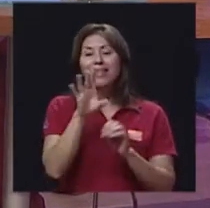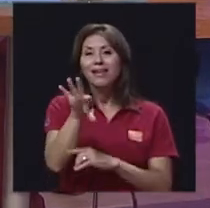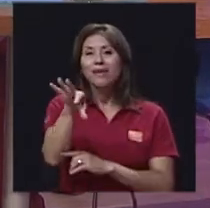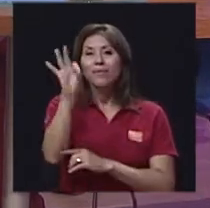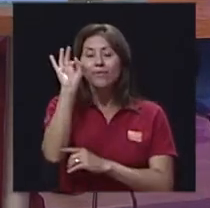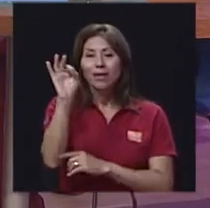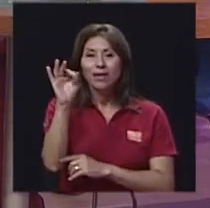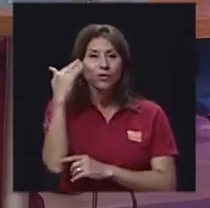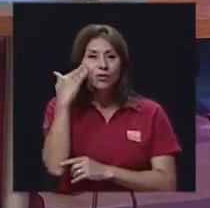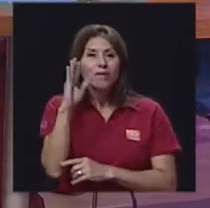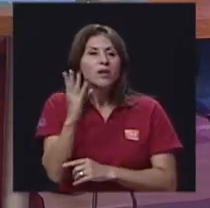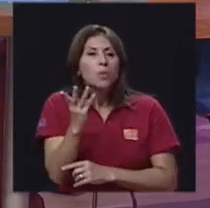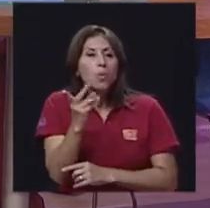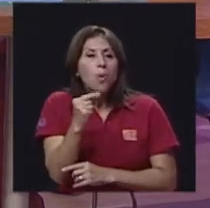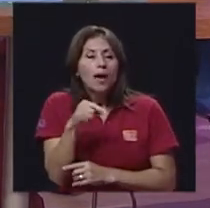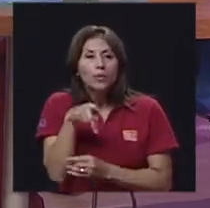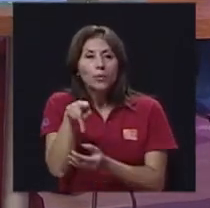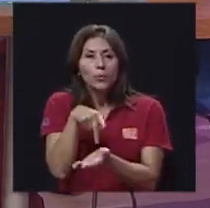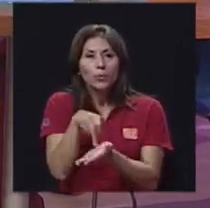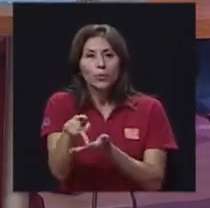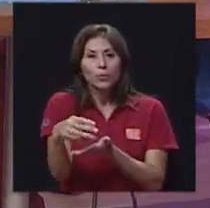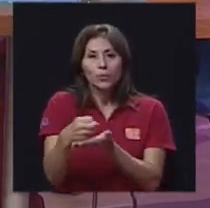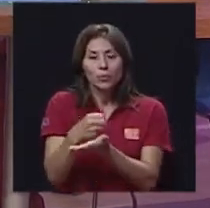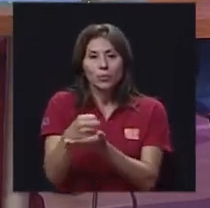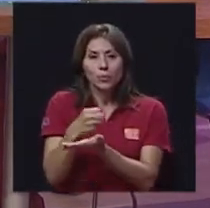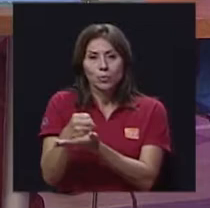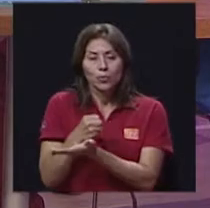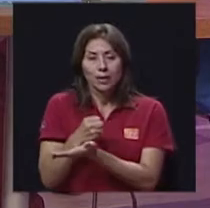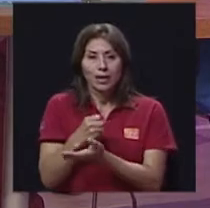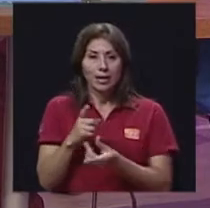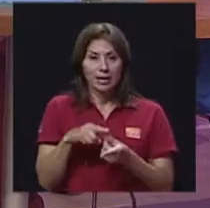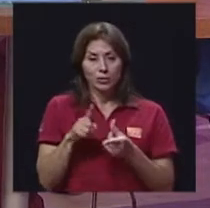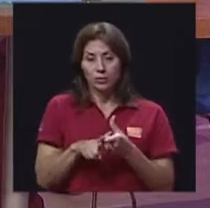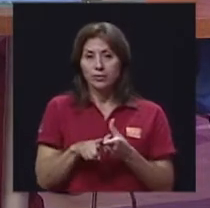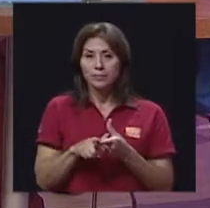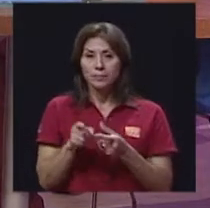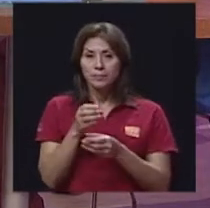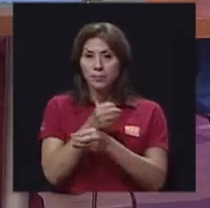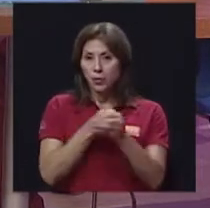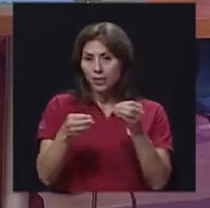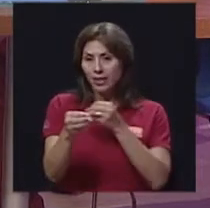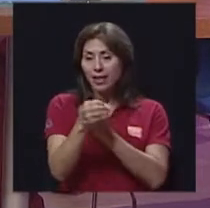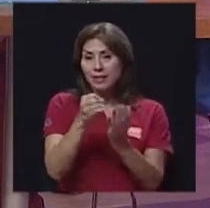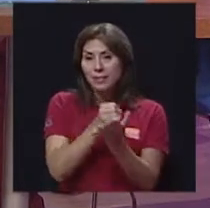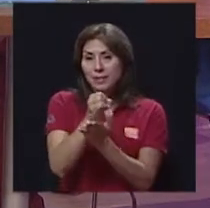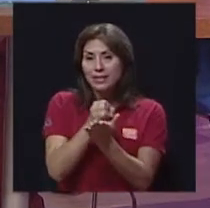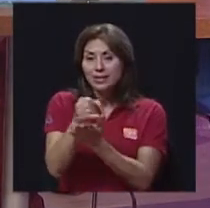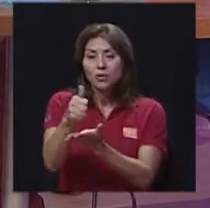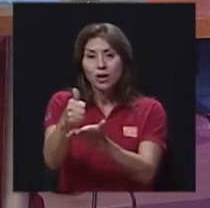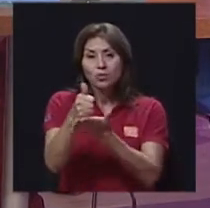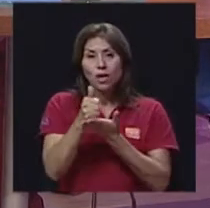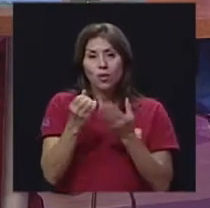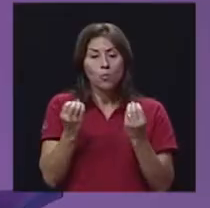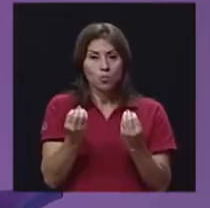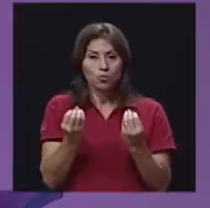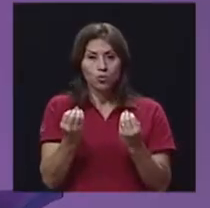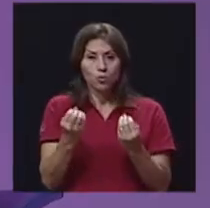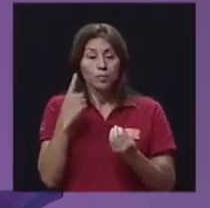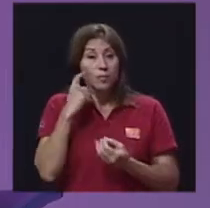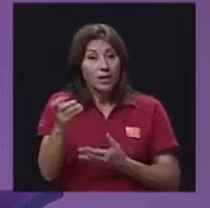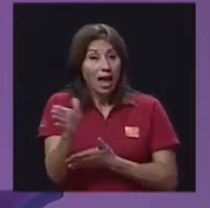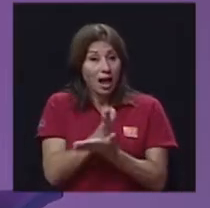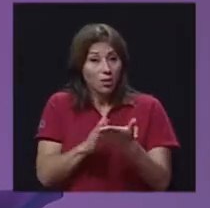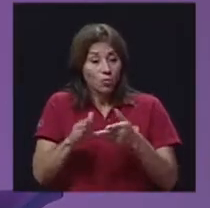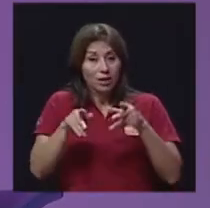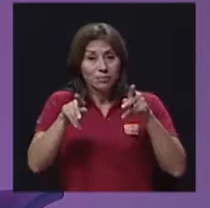cuántos son los ingresos. Entonces, en ese aspecto, la unidad de investigación nos ha ayudado mucho porque hay señores que viviendo en San